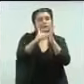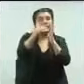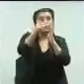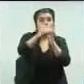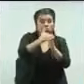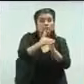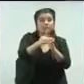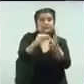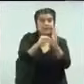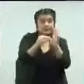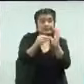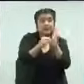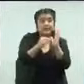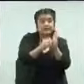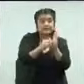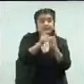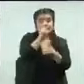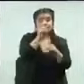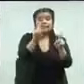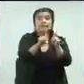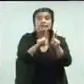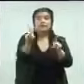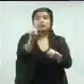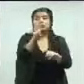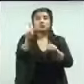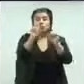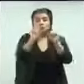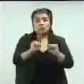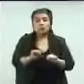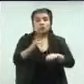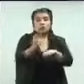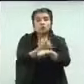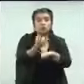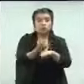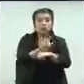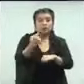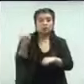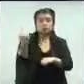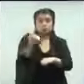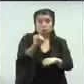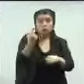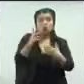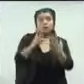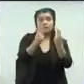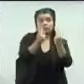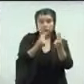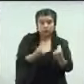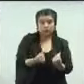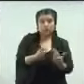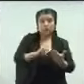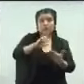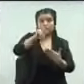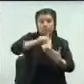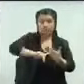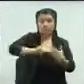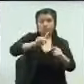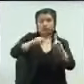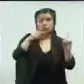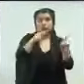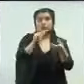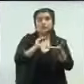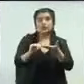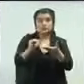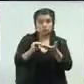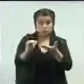quetzales. Obviamente no vamos a utilizar todo el presupuesto solamente para proyectos que están en